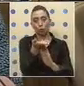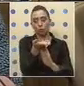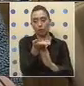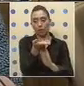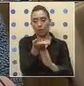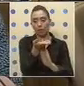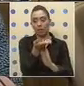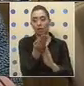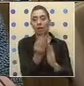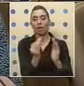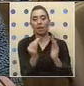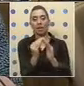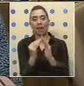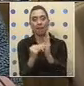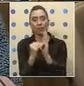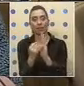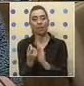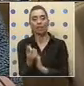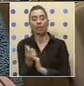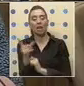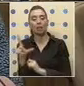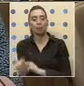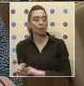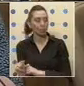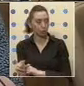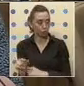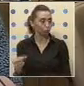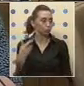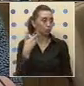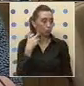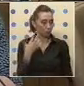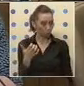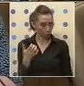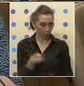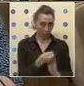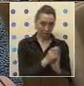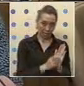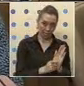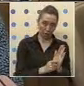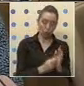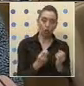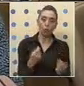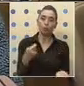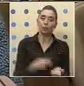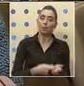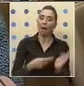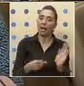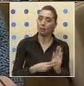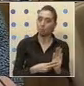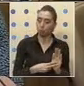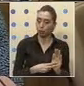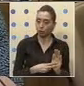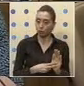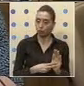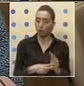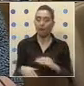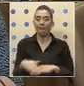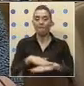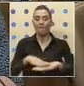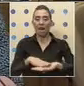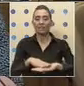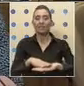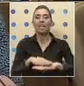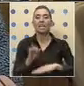en las viviendas de menor valor. Esto se debe a que, para calcular el pago del impuesto, se toma como base